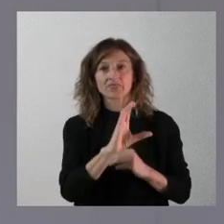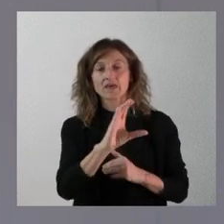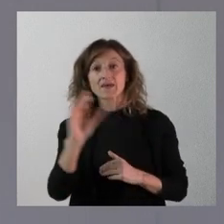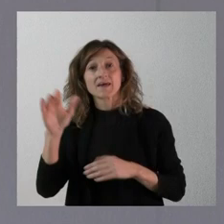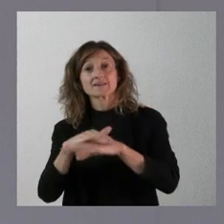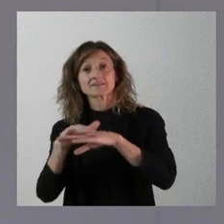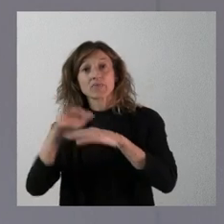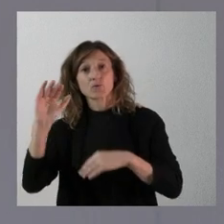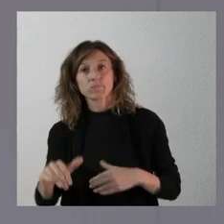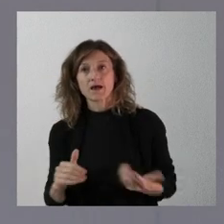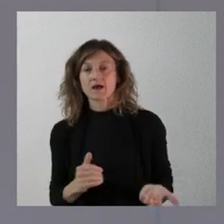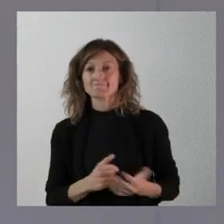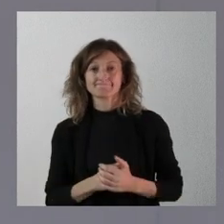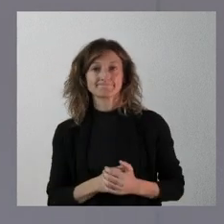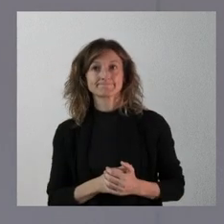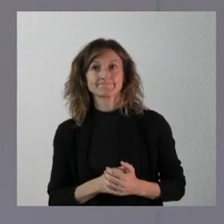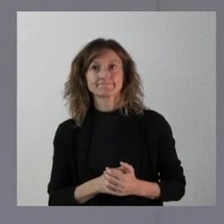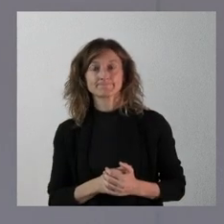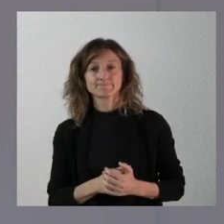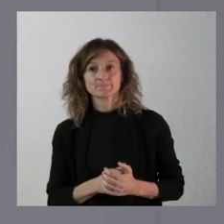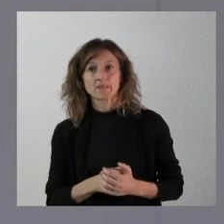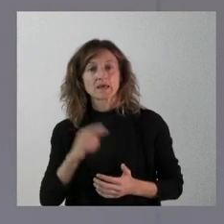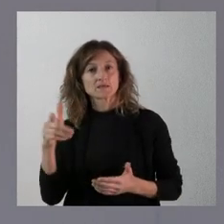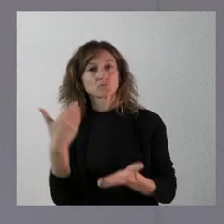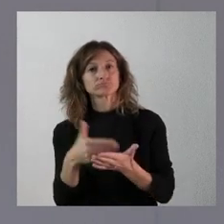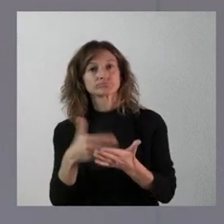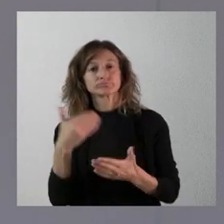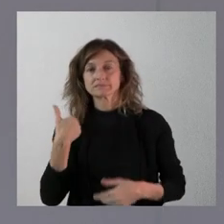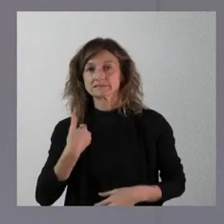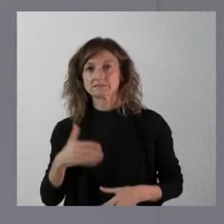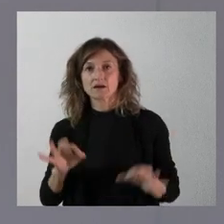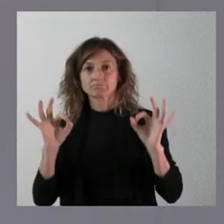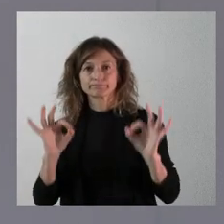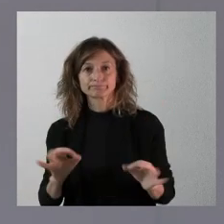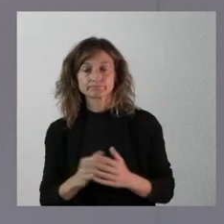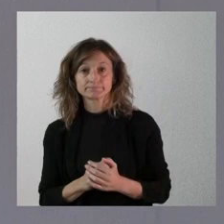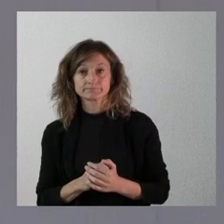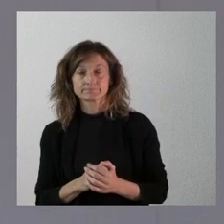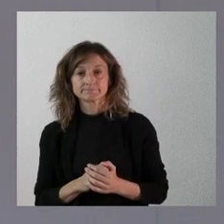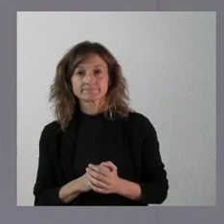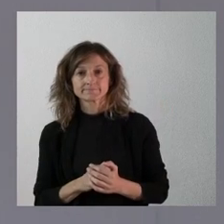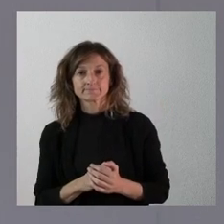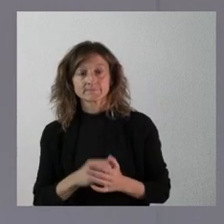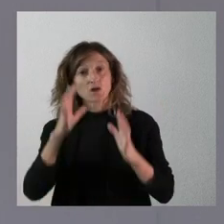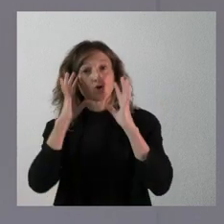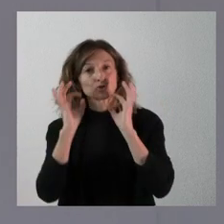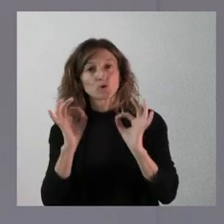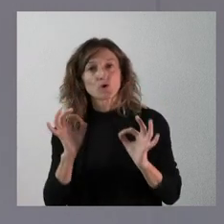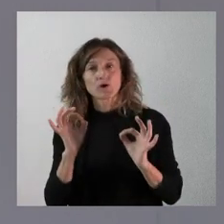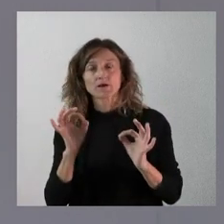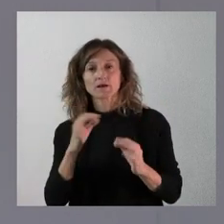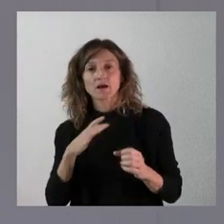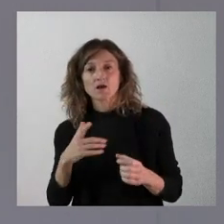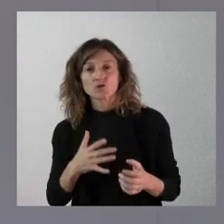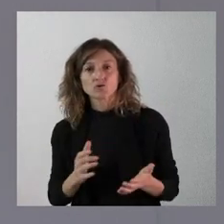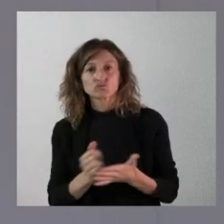bajan Y esa es una cosa que ha quedado claramente de manifiesto lo cual no quiere decir que lógicamente pues podamos cubrir